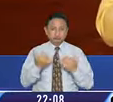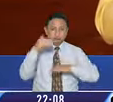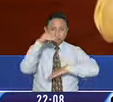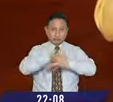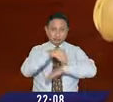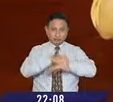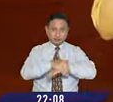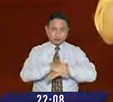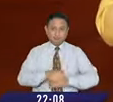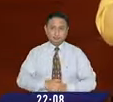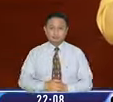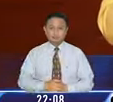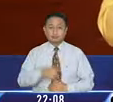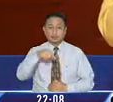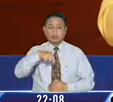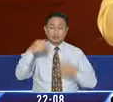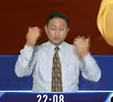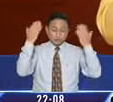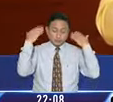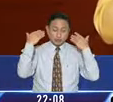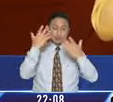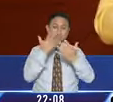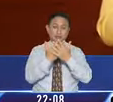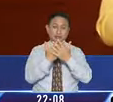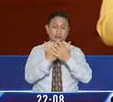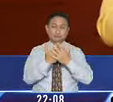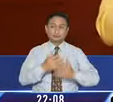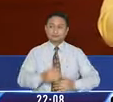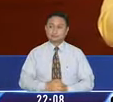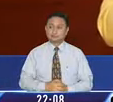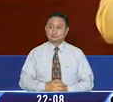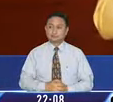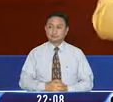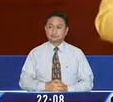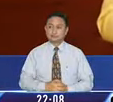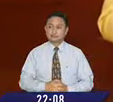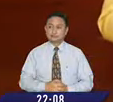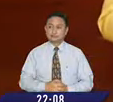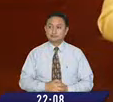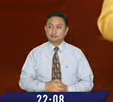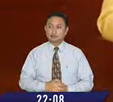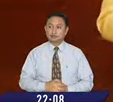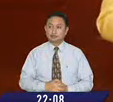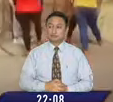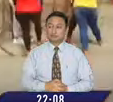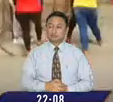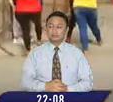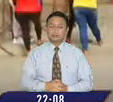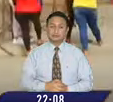durante horas de la tarde acá en la Penitenciaría del Litoral a inicios de esta semana.